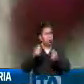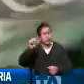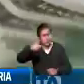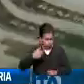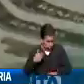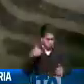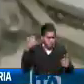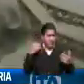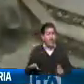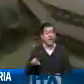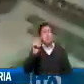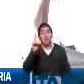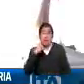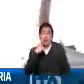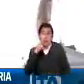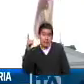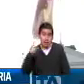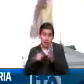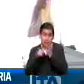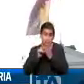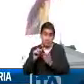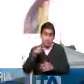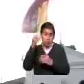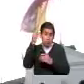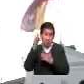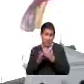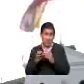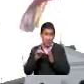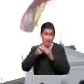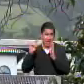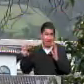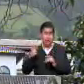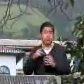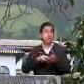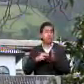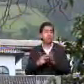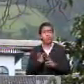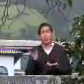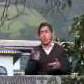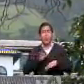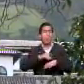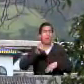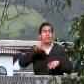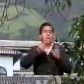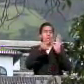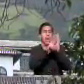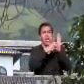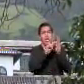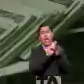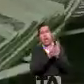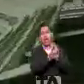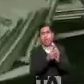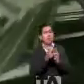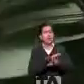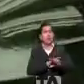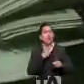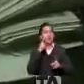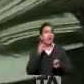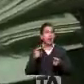de $200. Y el no pago hasta el momento respondería a temas de carácter legal que se analizan